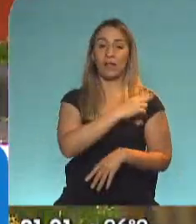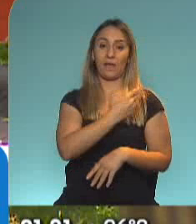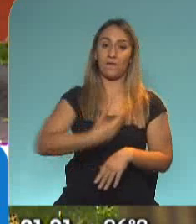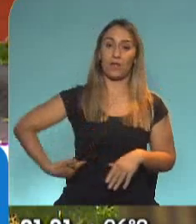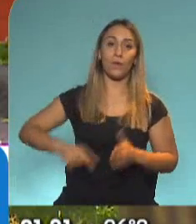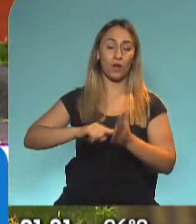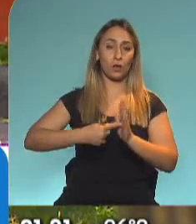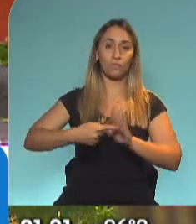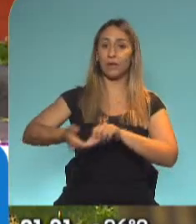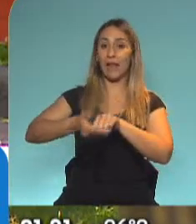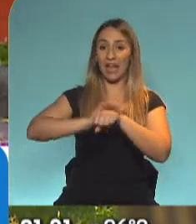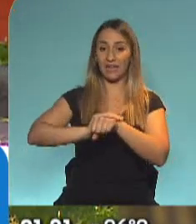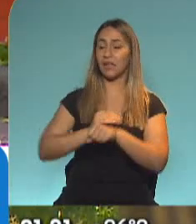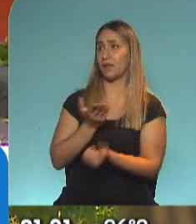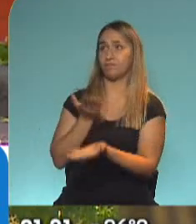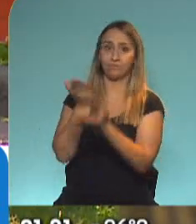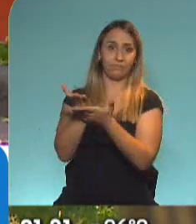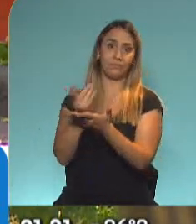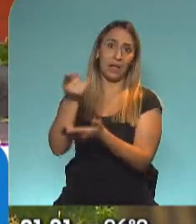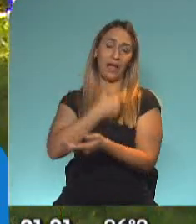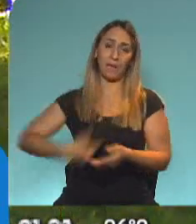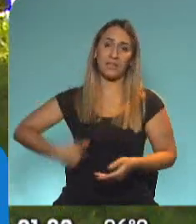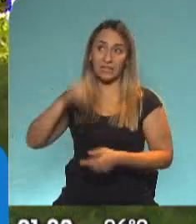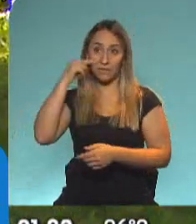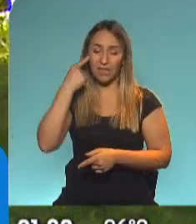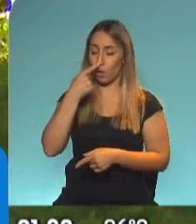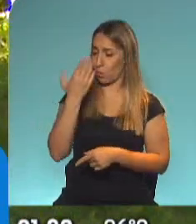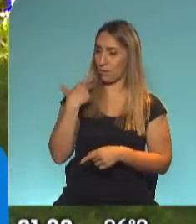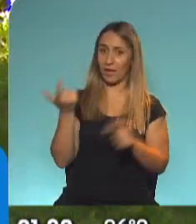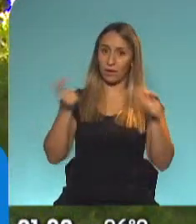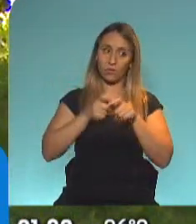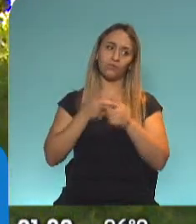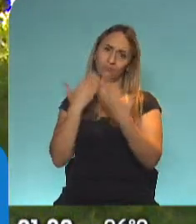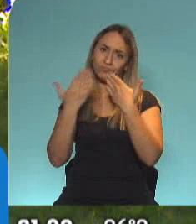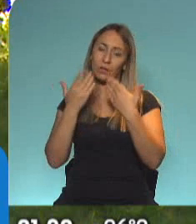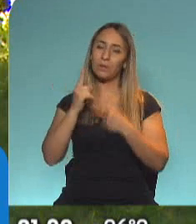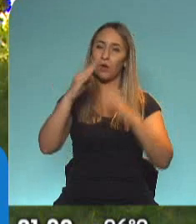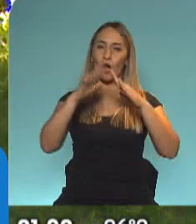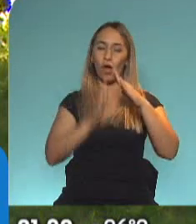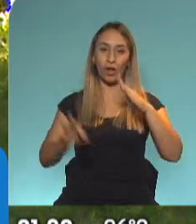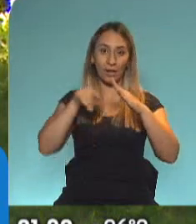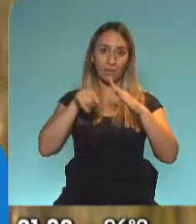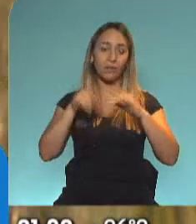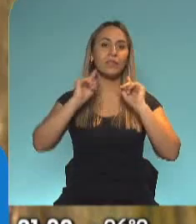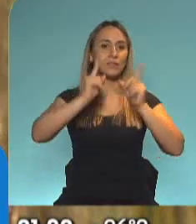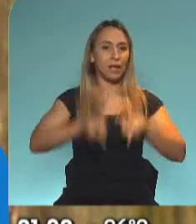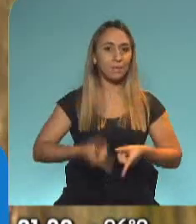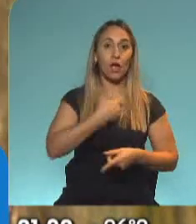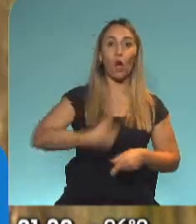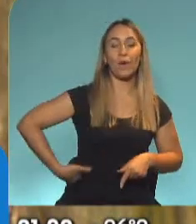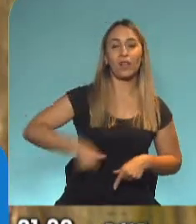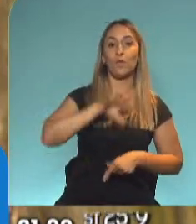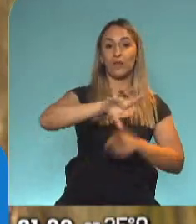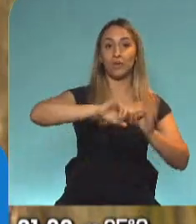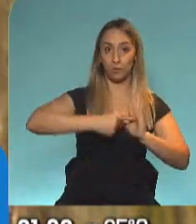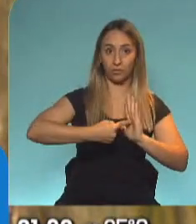Rodríguez Larreta, le presentó al presidente Alberto Fernández durante el último encuentro que mantuvieron en Olivos, también con el gobernador de la provincia de Buenos